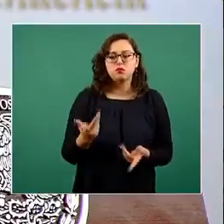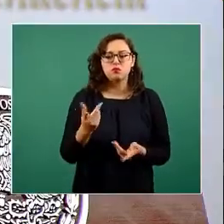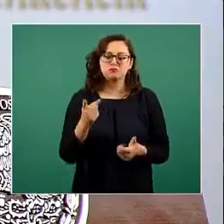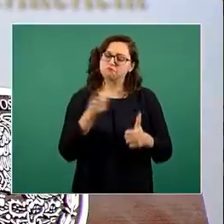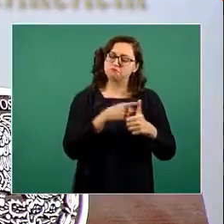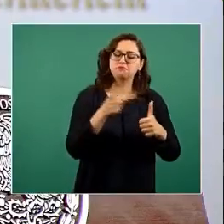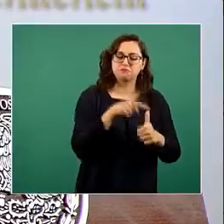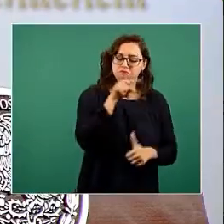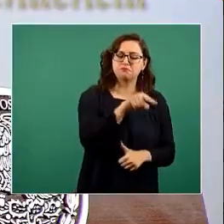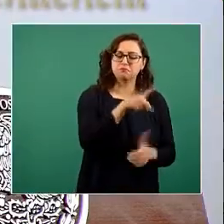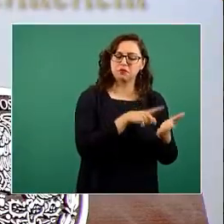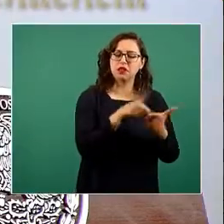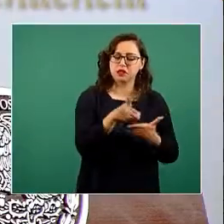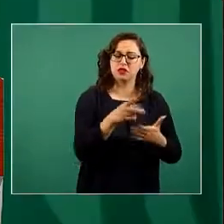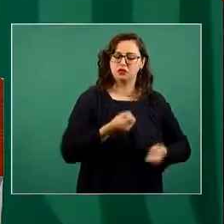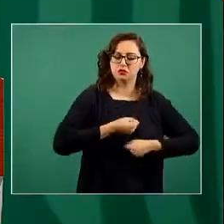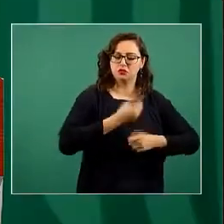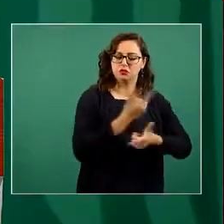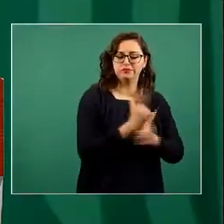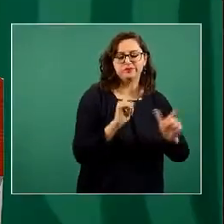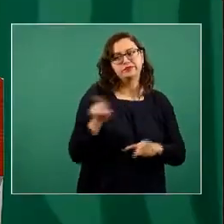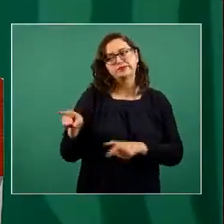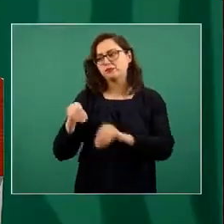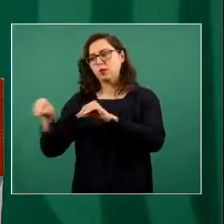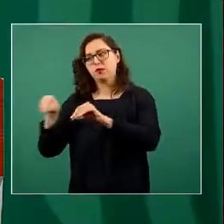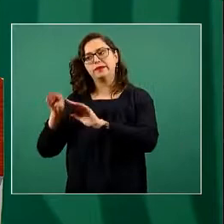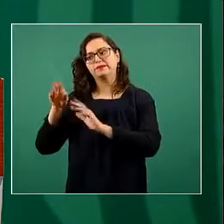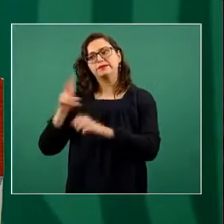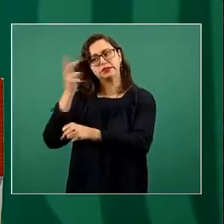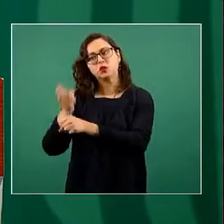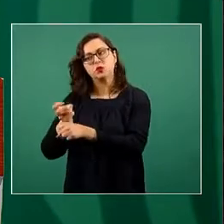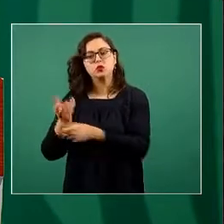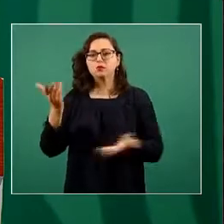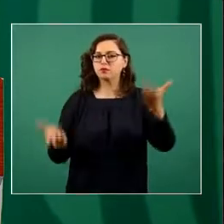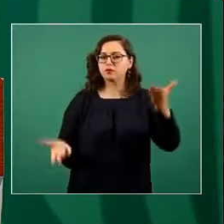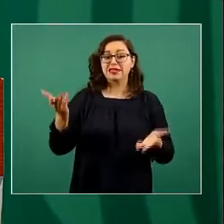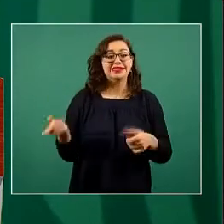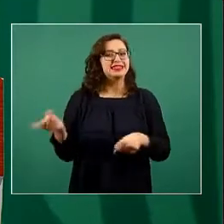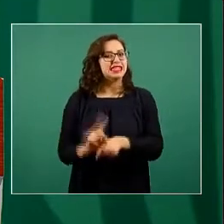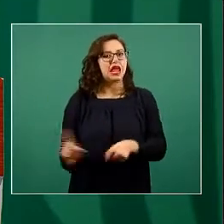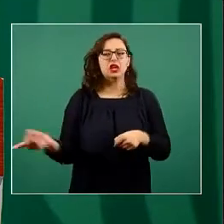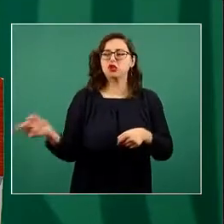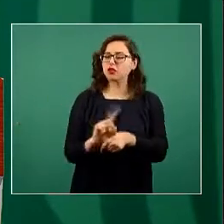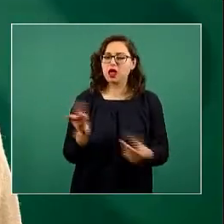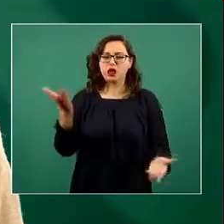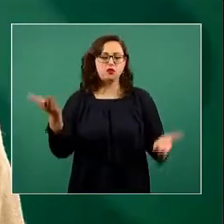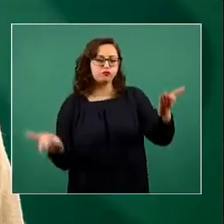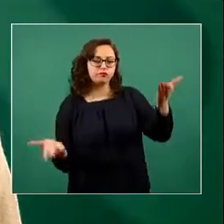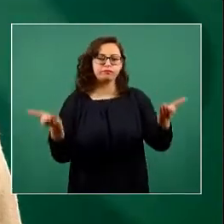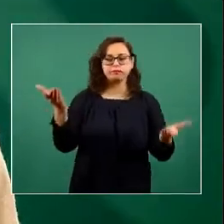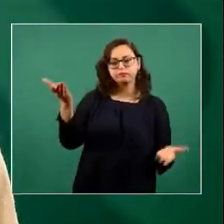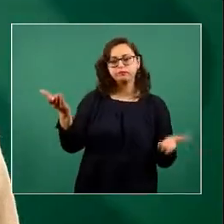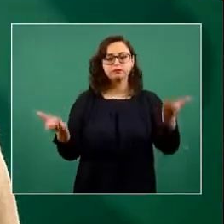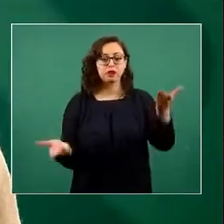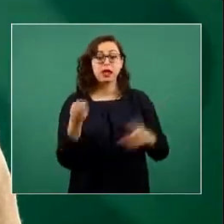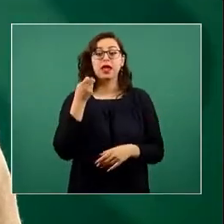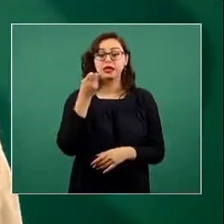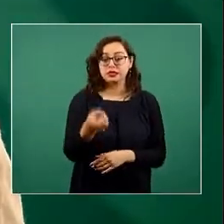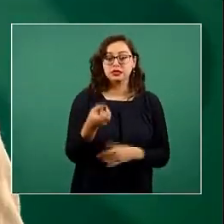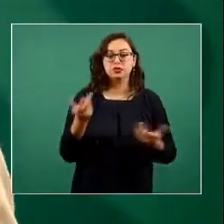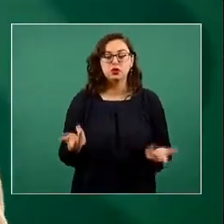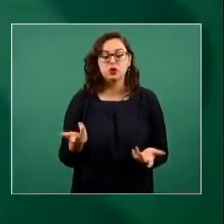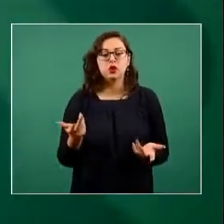debería privilegiarse sobre otro tipo de derechos. Entonces, eso es lo que hacemos todos los días. Entonces, yo creo que un avance significativo